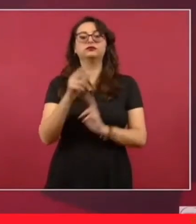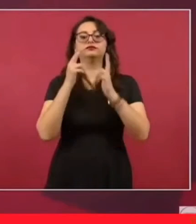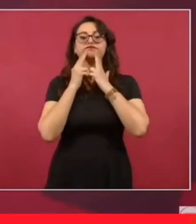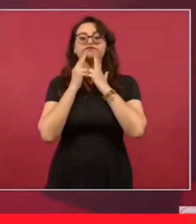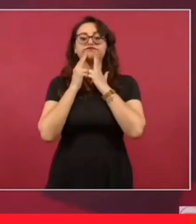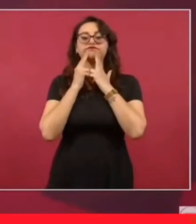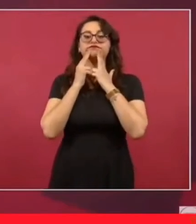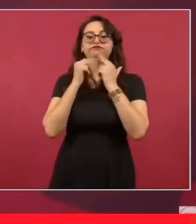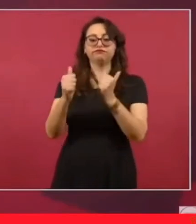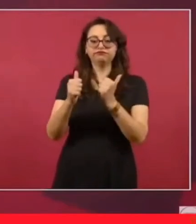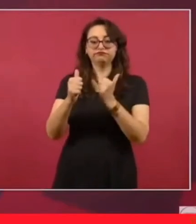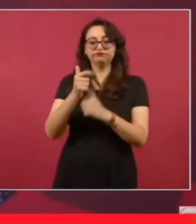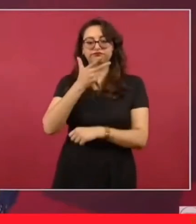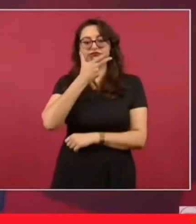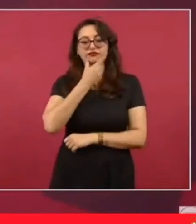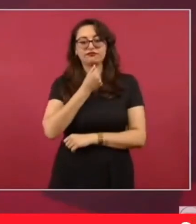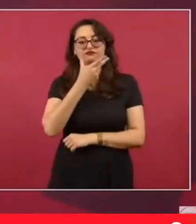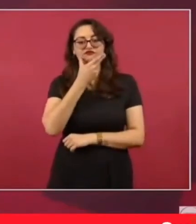este